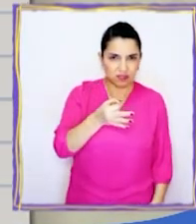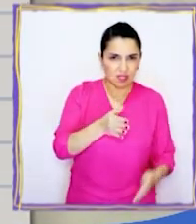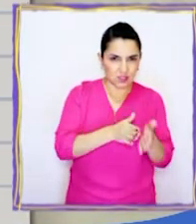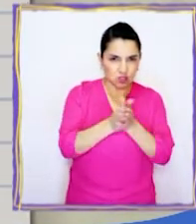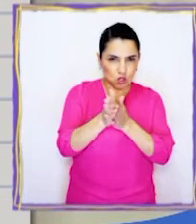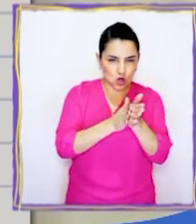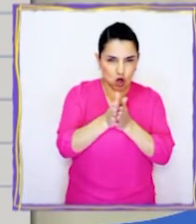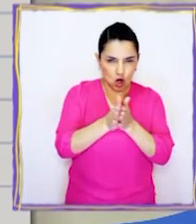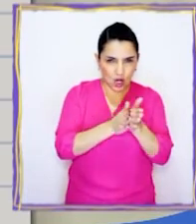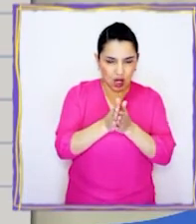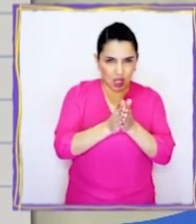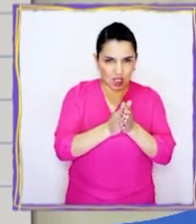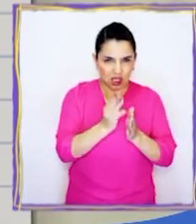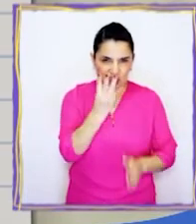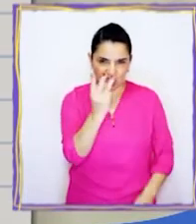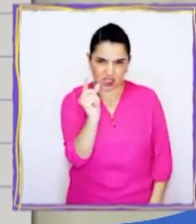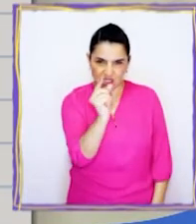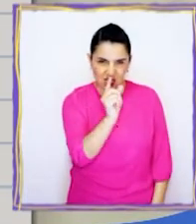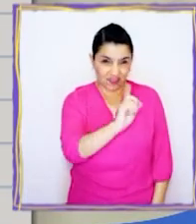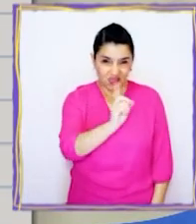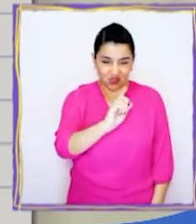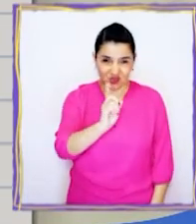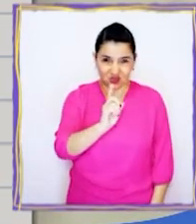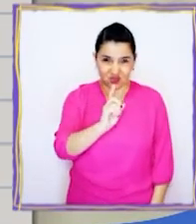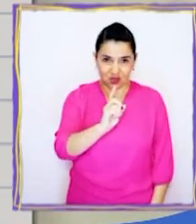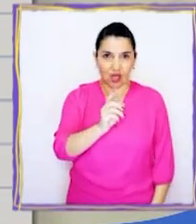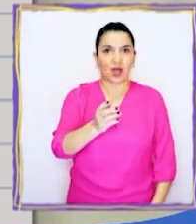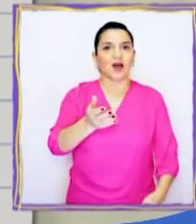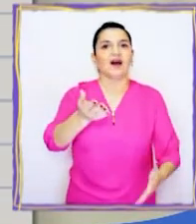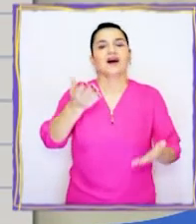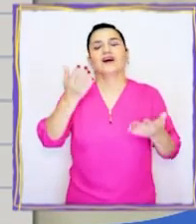Escucho que me dicen que chocolate no tiene tres sílabas.